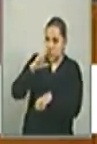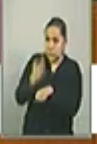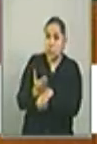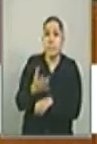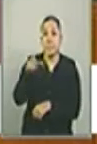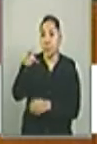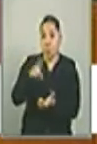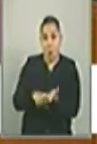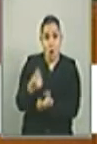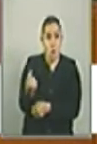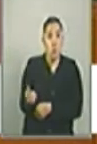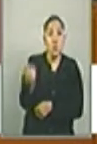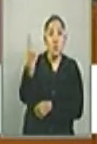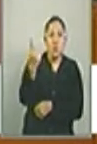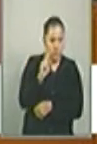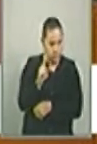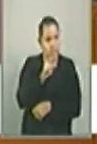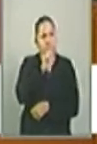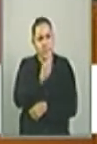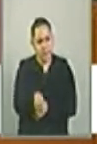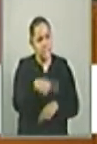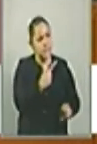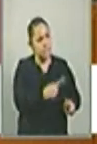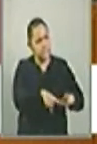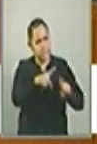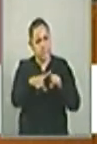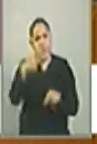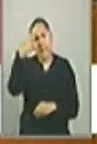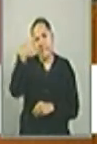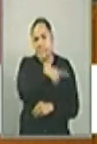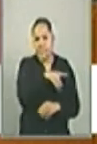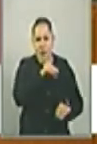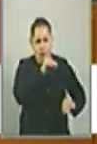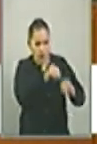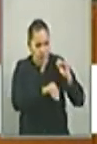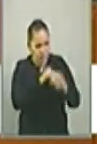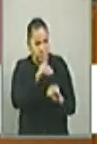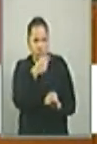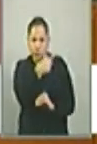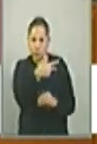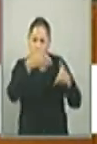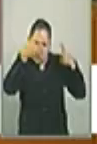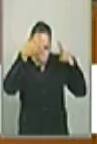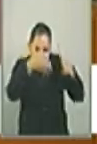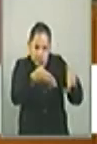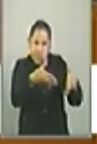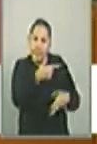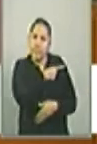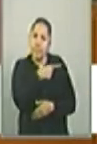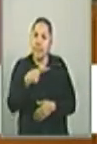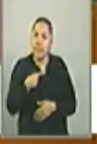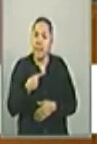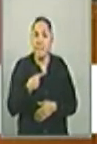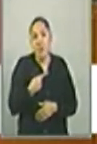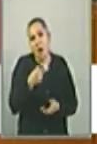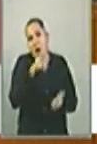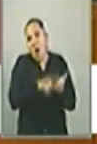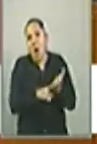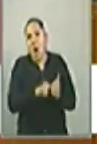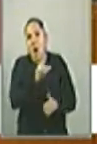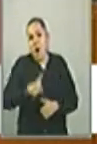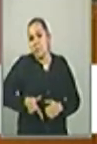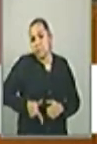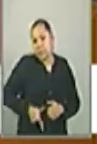una operación basada en la inteligencia financiera que nos permita operar contra aquellas acciones y contra